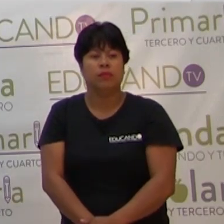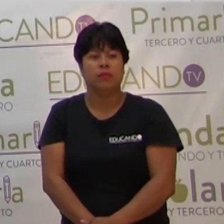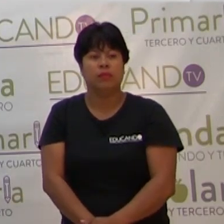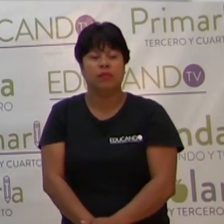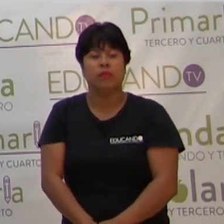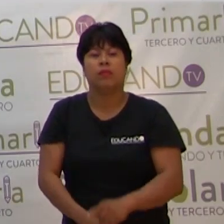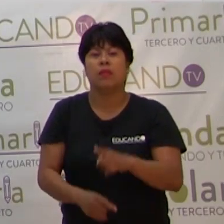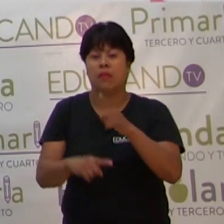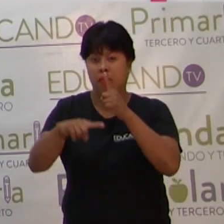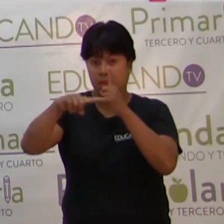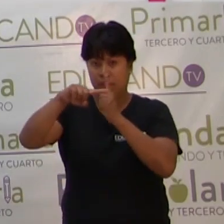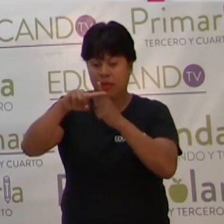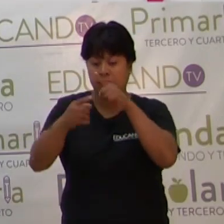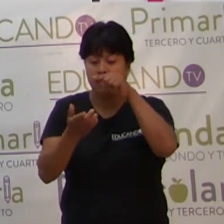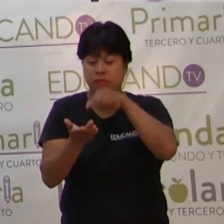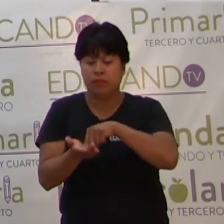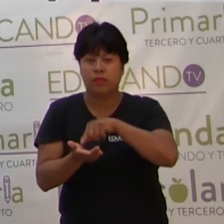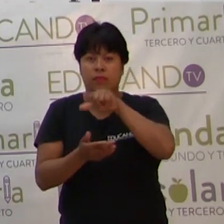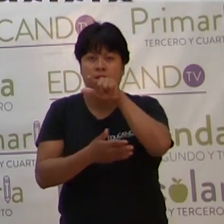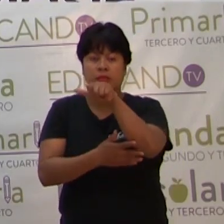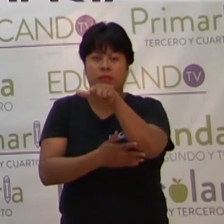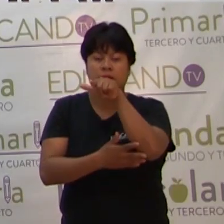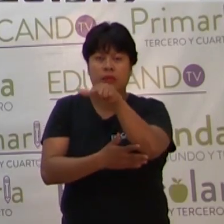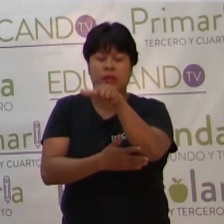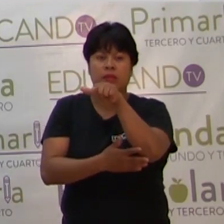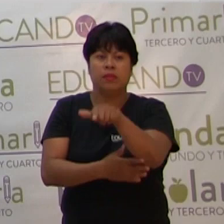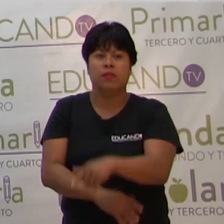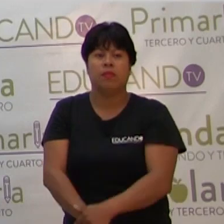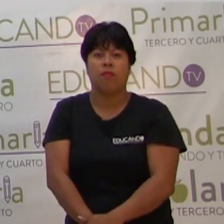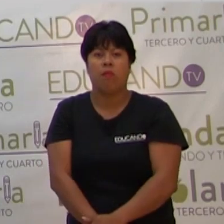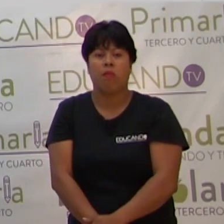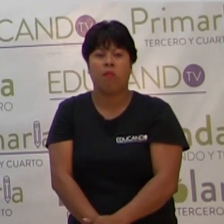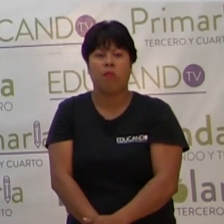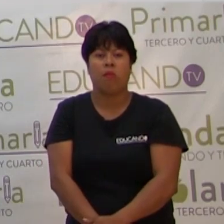Súmale 1017 más